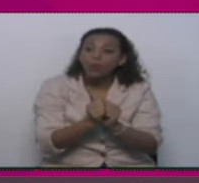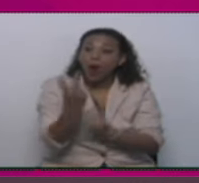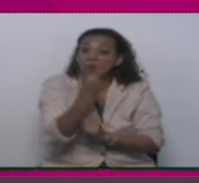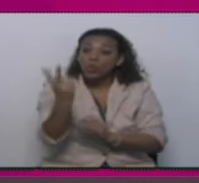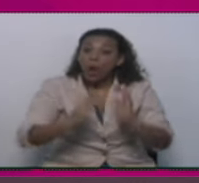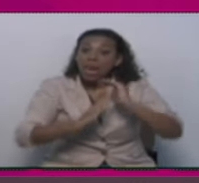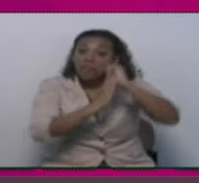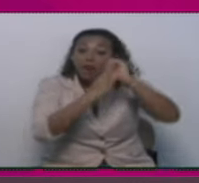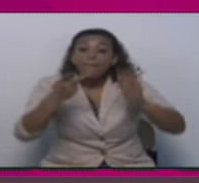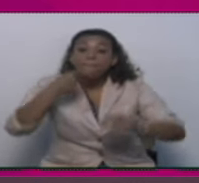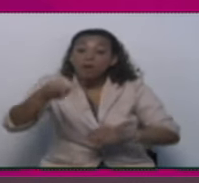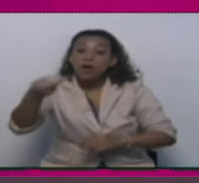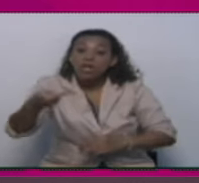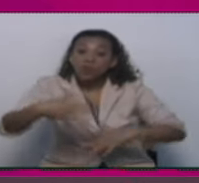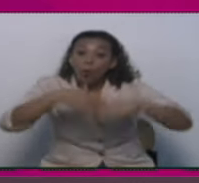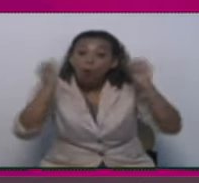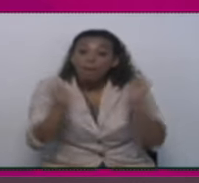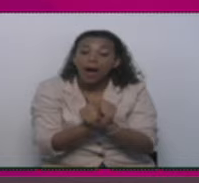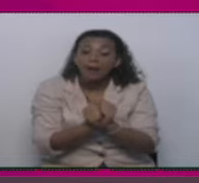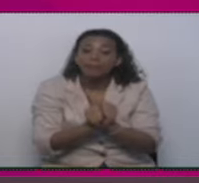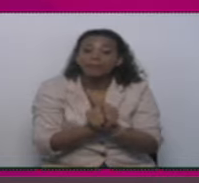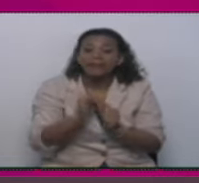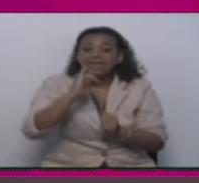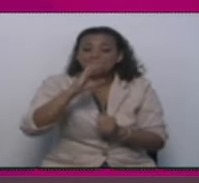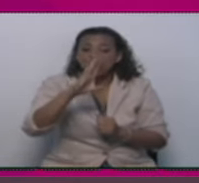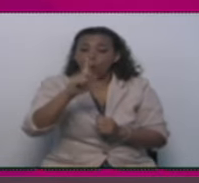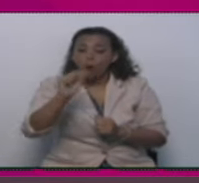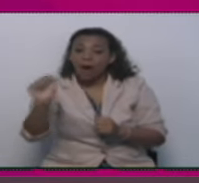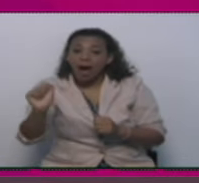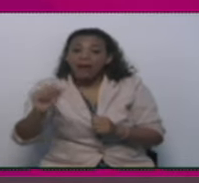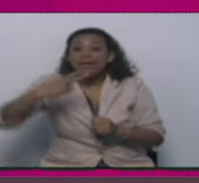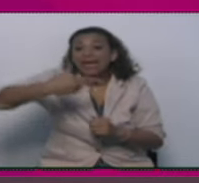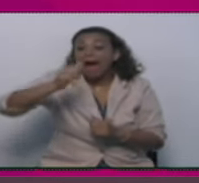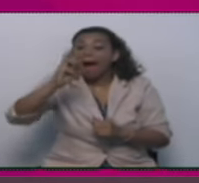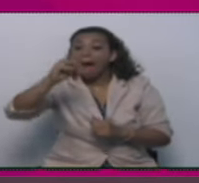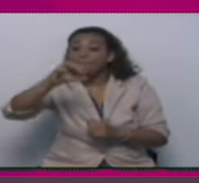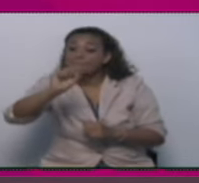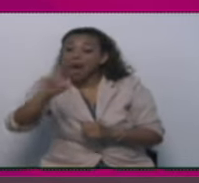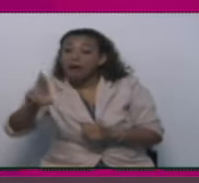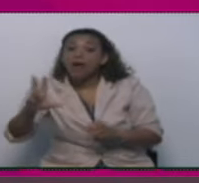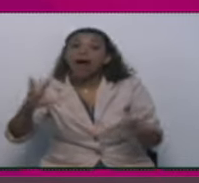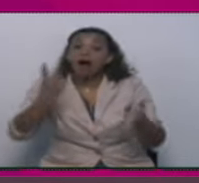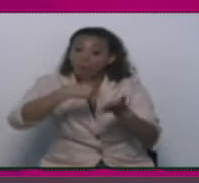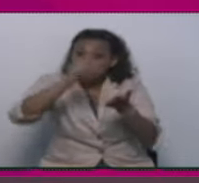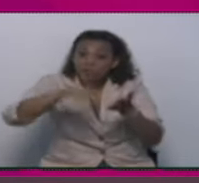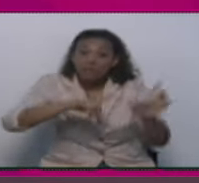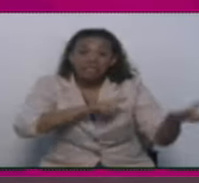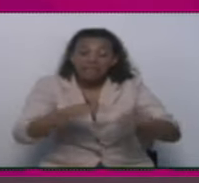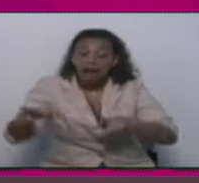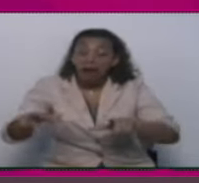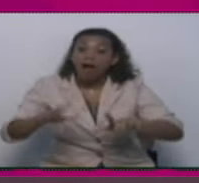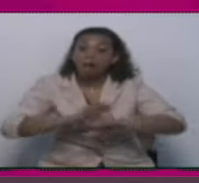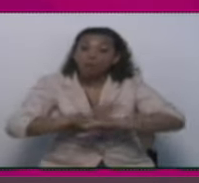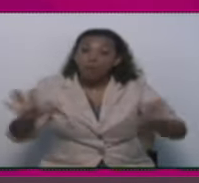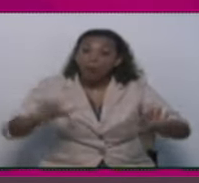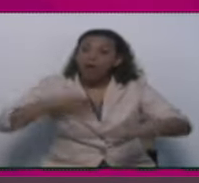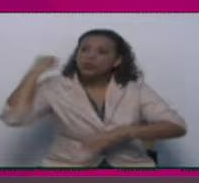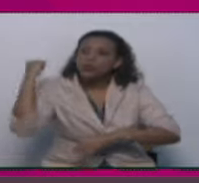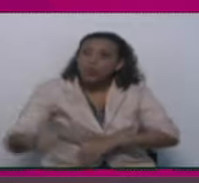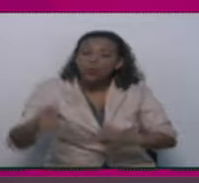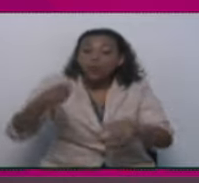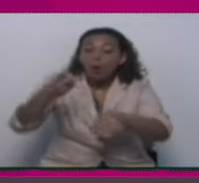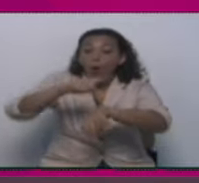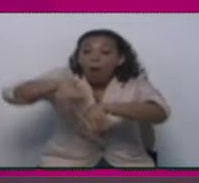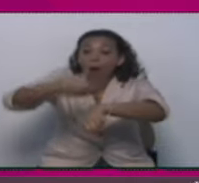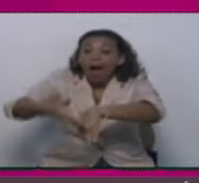políticos, de Hezbollah, de Hamas, que iban a firmar la paz, el cese al fuego, los asesinan horas